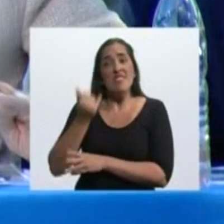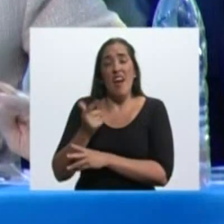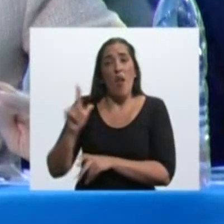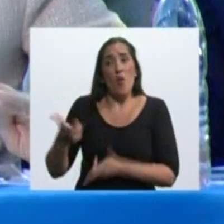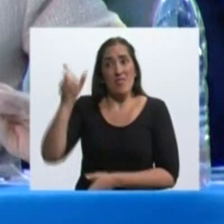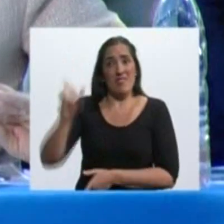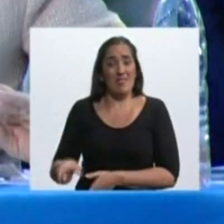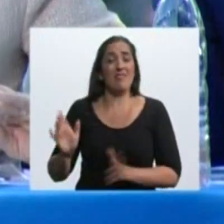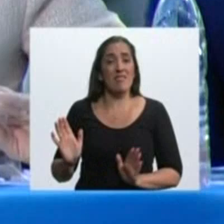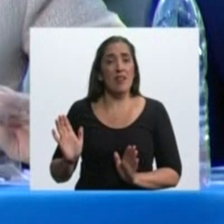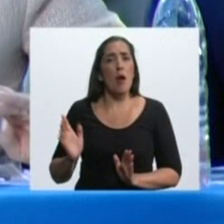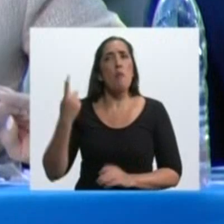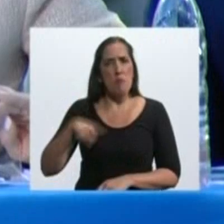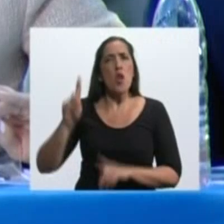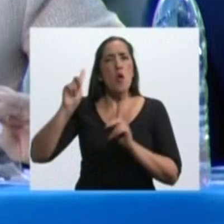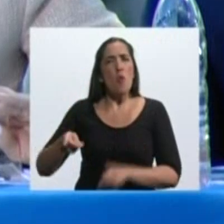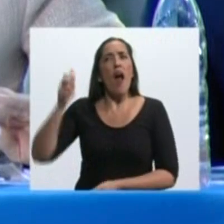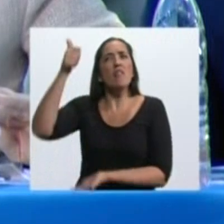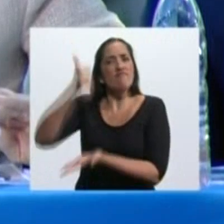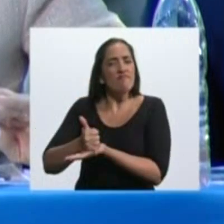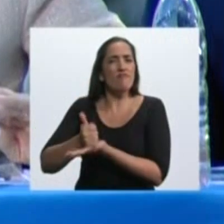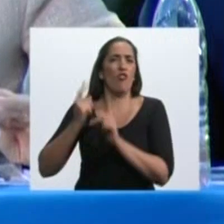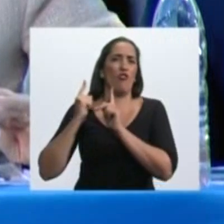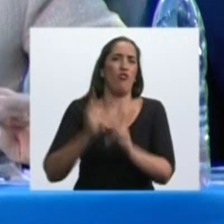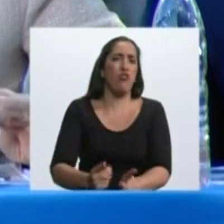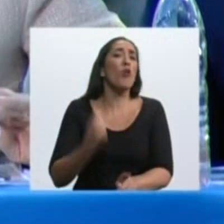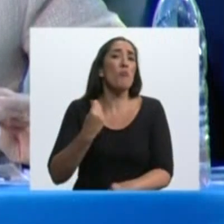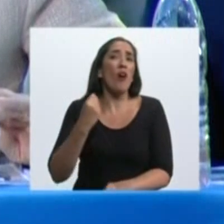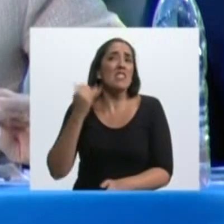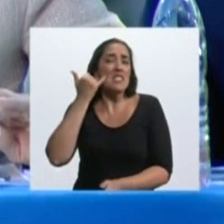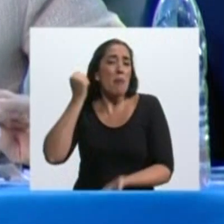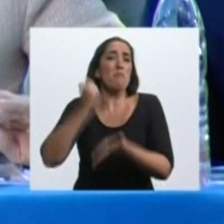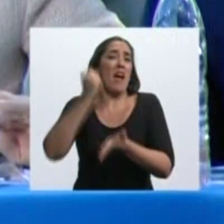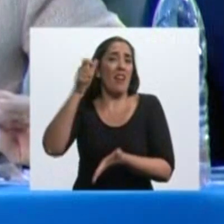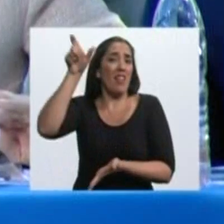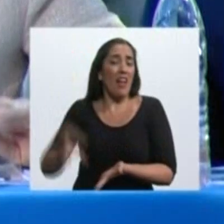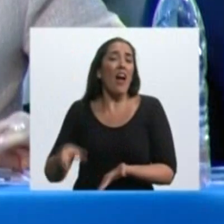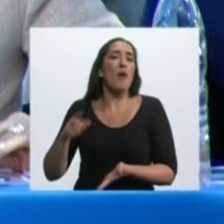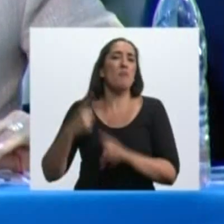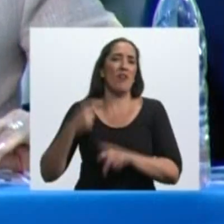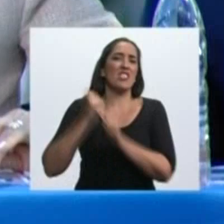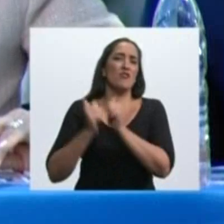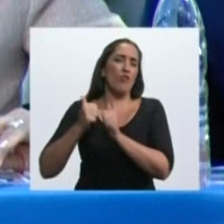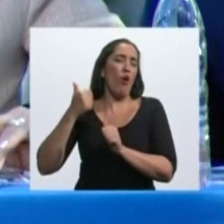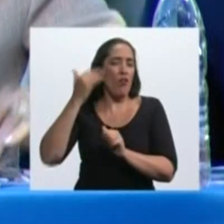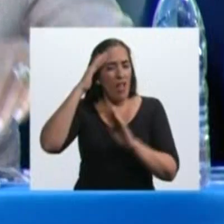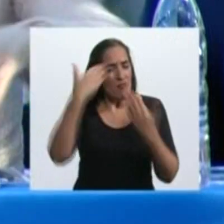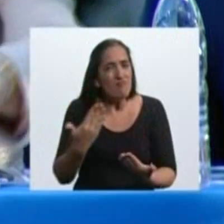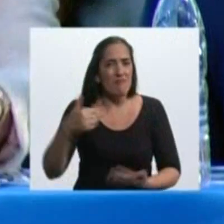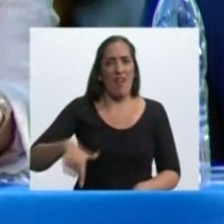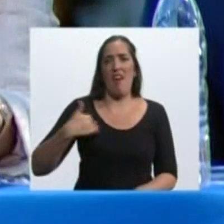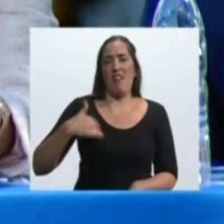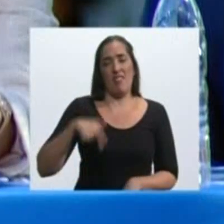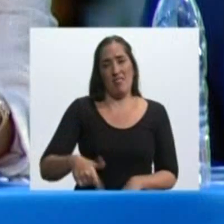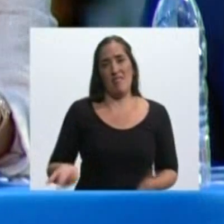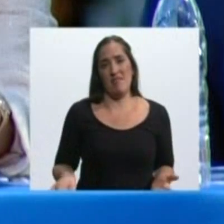una inmensa presencia porque son definitivas en la historia de todos los argentinos. Así que creo que